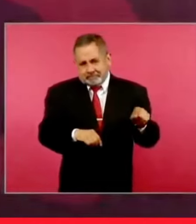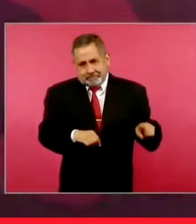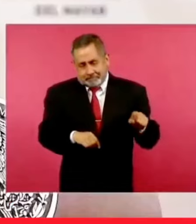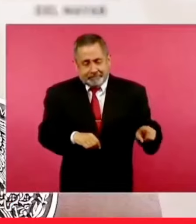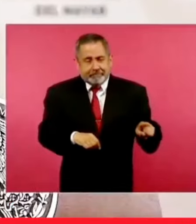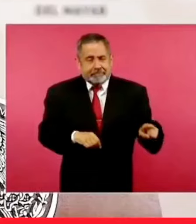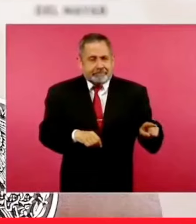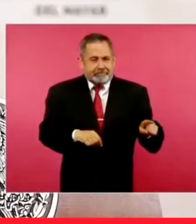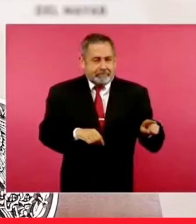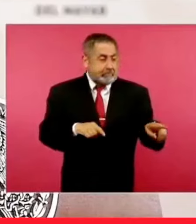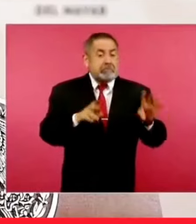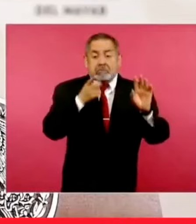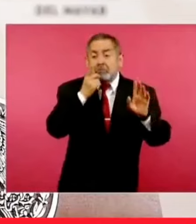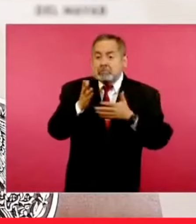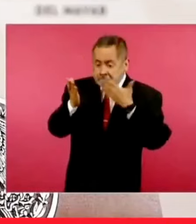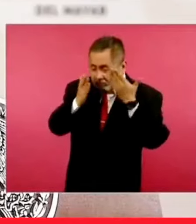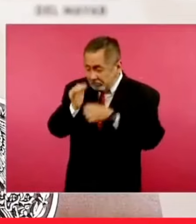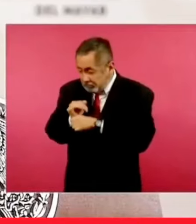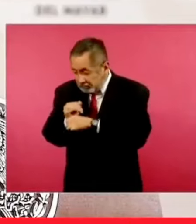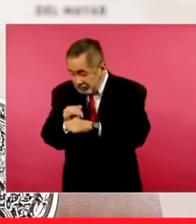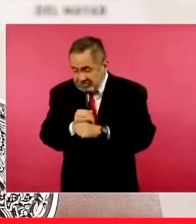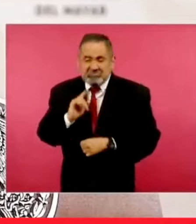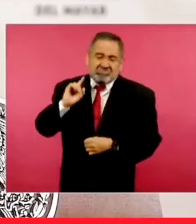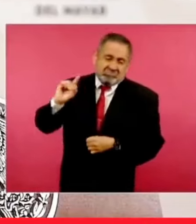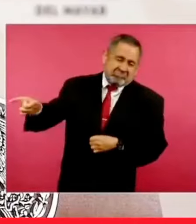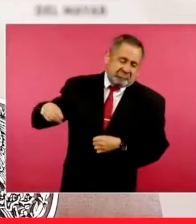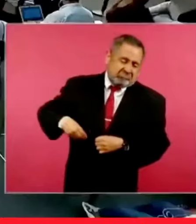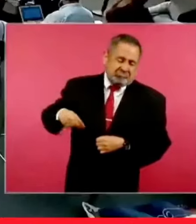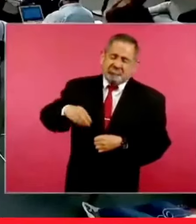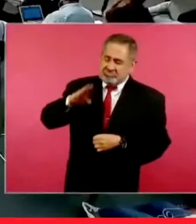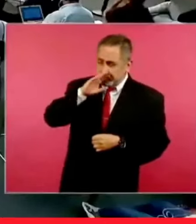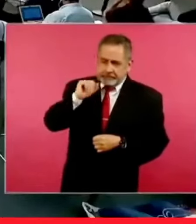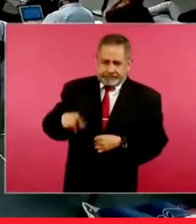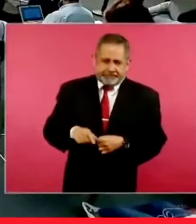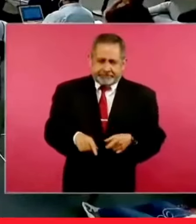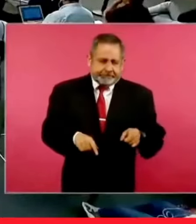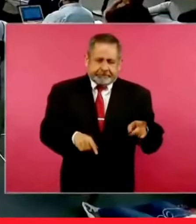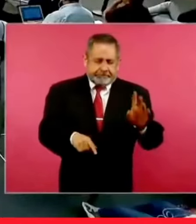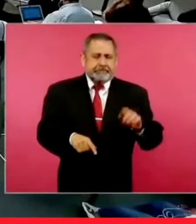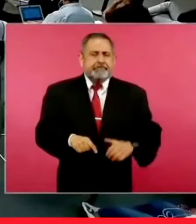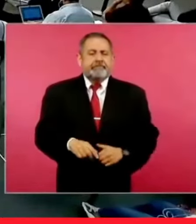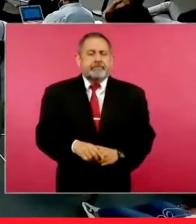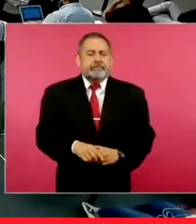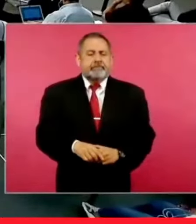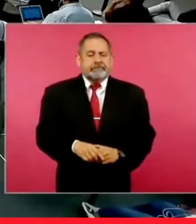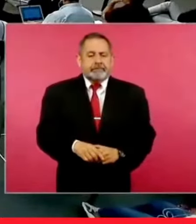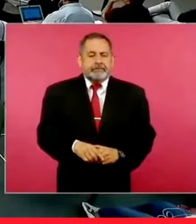del estudio, o de los que están en contra de